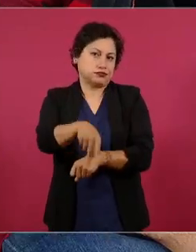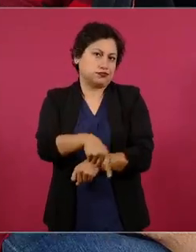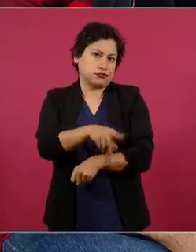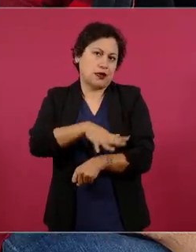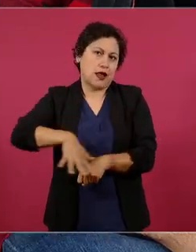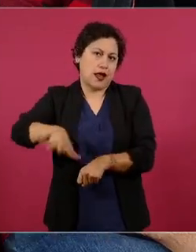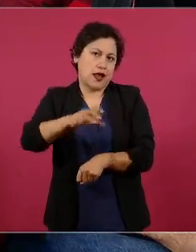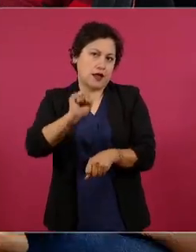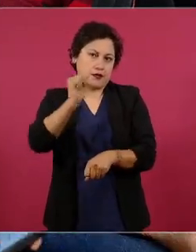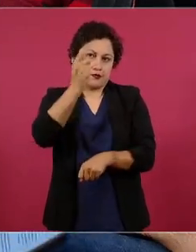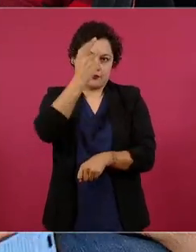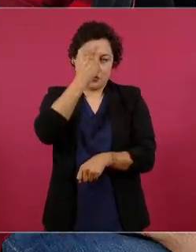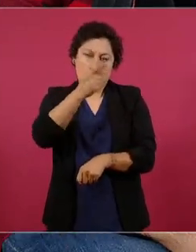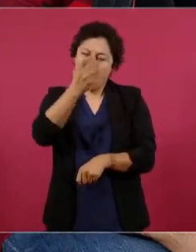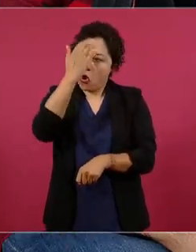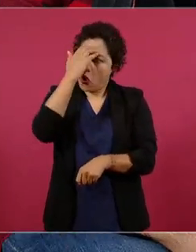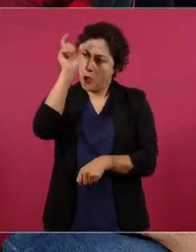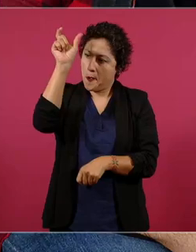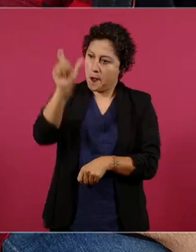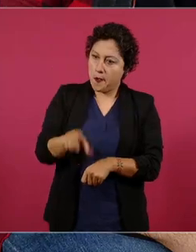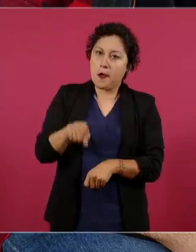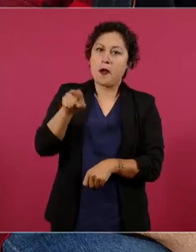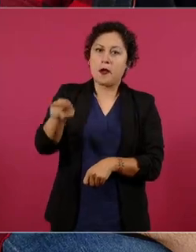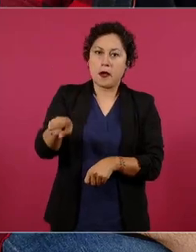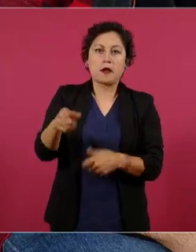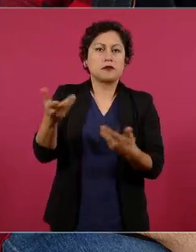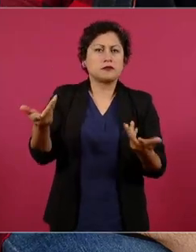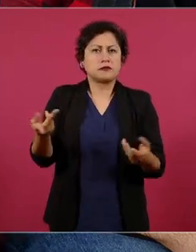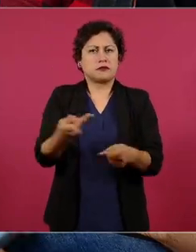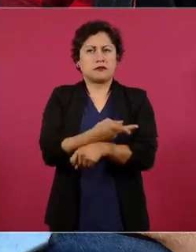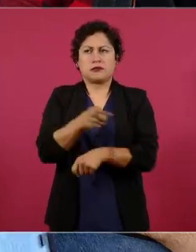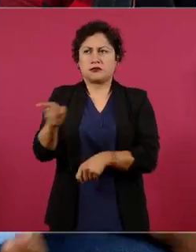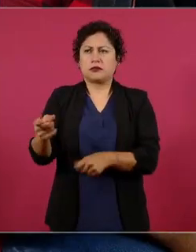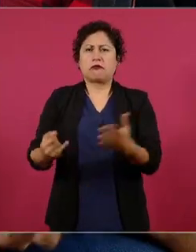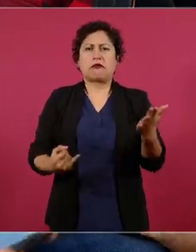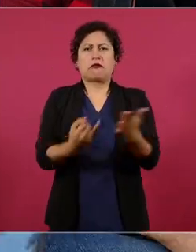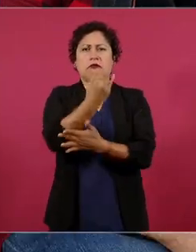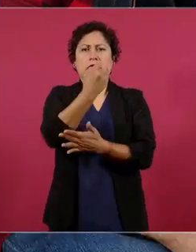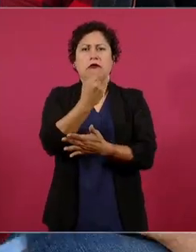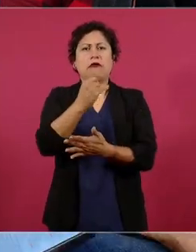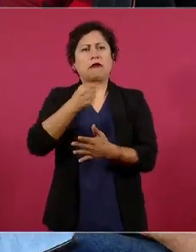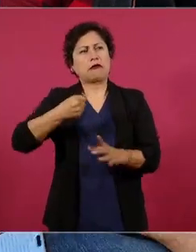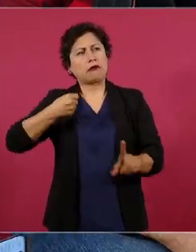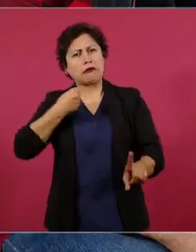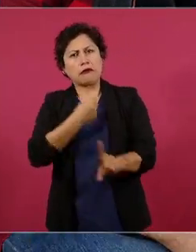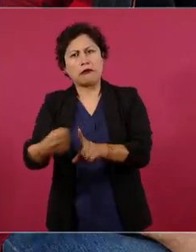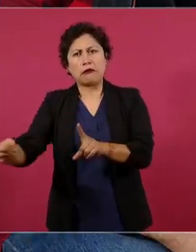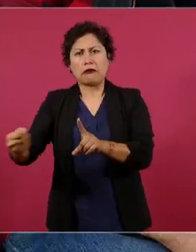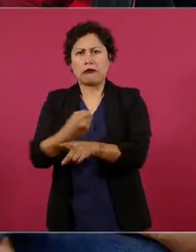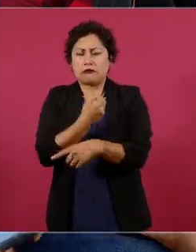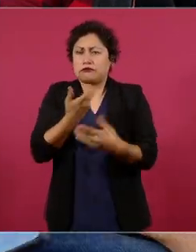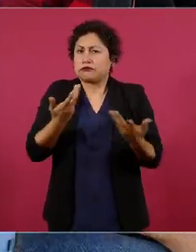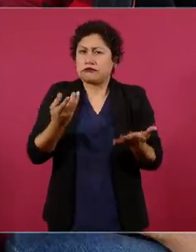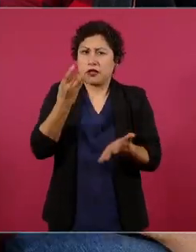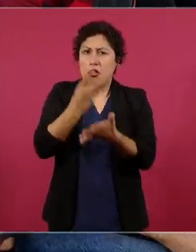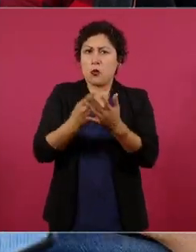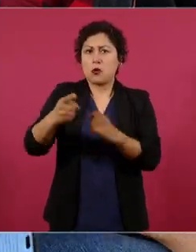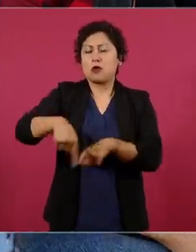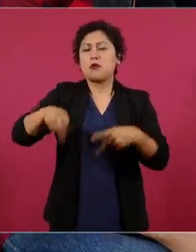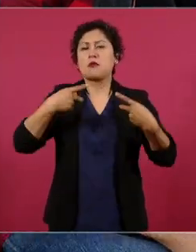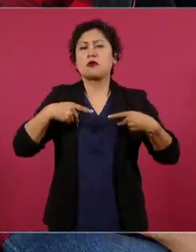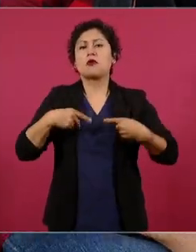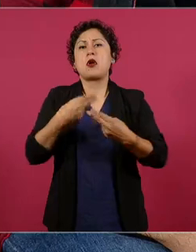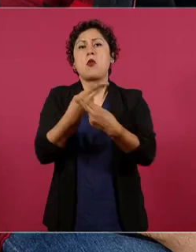bien, para golpear a ciudadanos que simple y sencillamente quieren realizar pues un trabajo, ¿no?, que les permitan